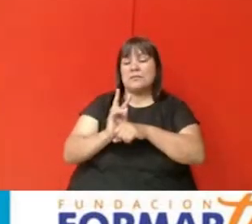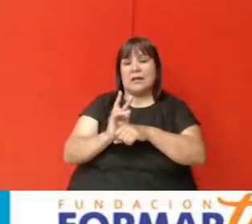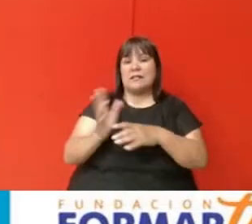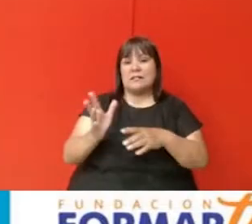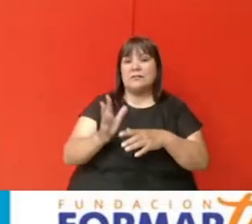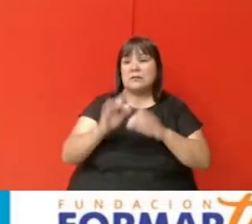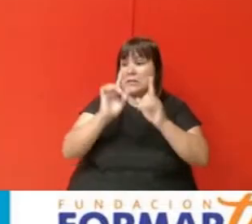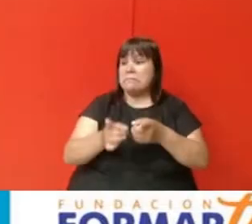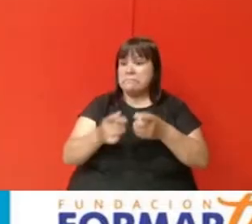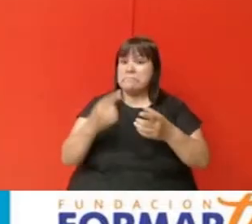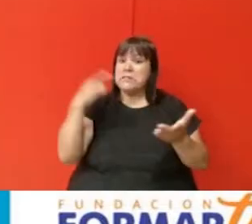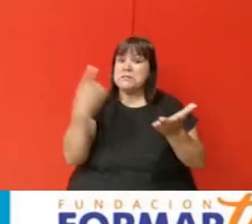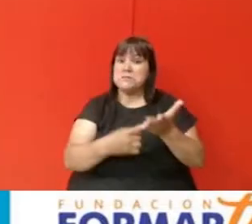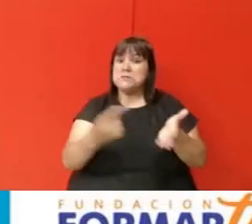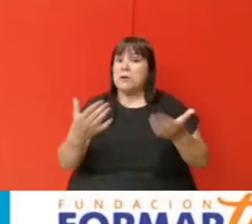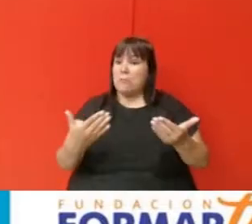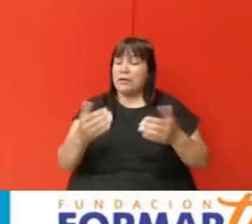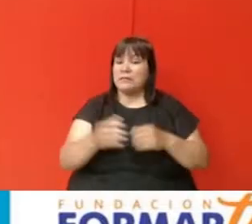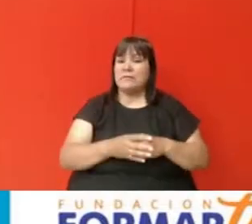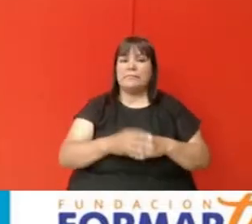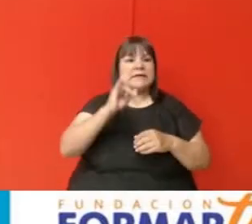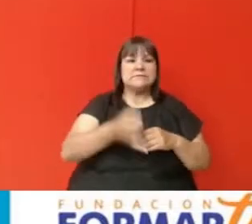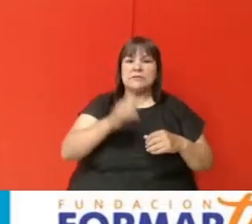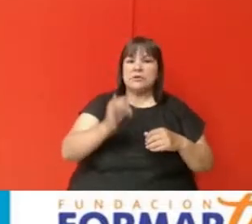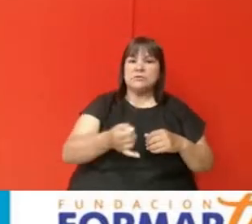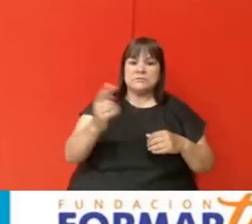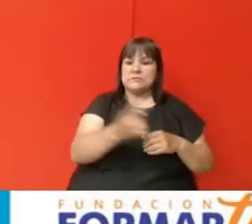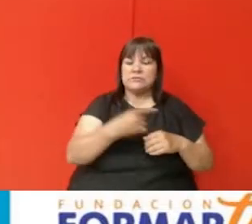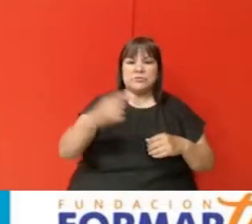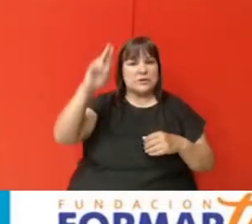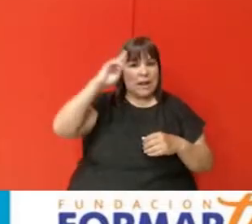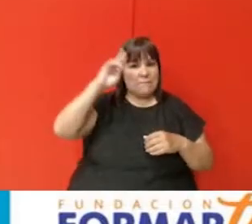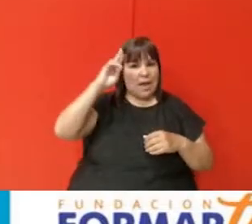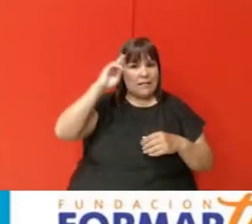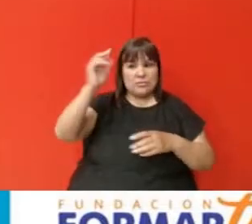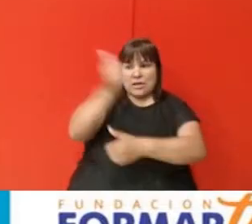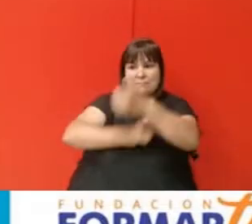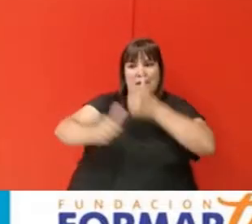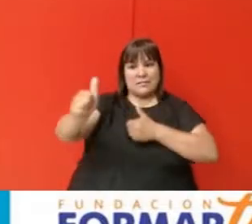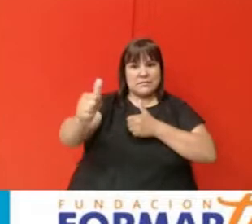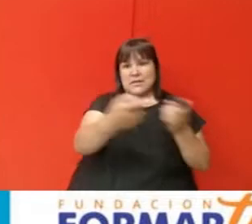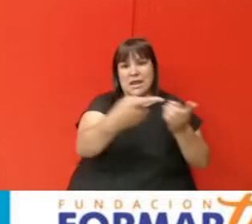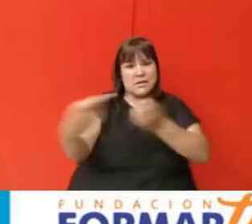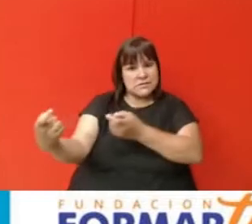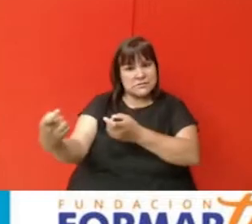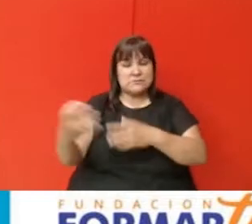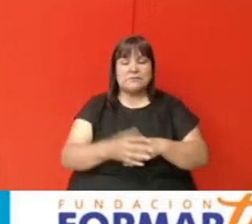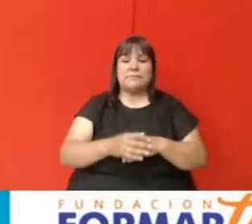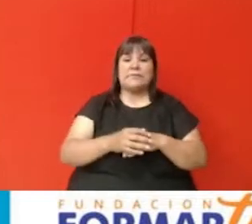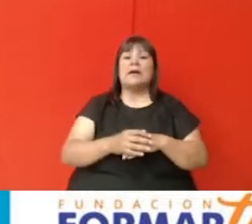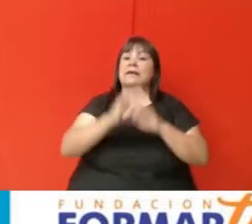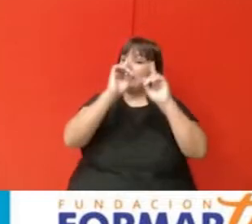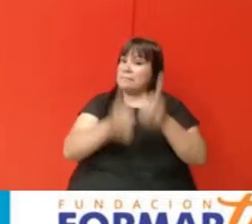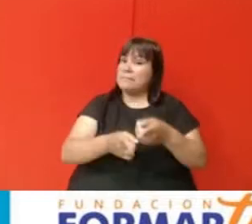nuestra empatía y de nuestro respeto. Por otro lado, que la comunicación sea efectiva. A